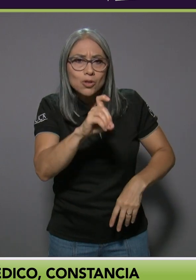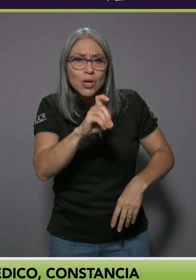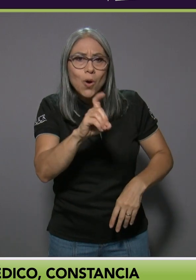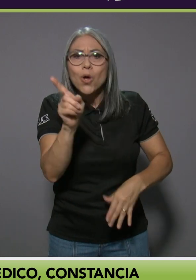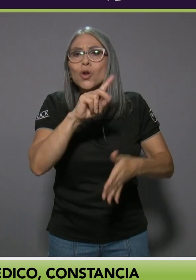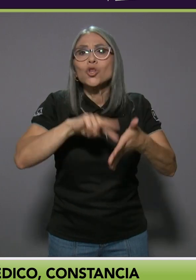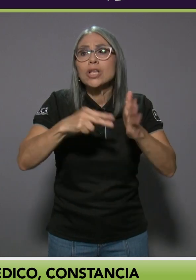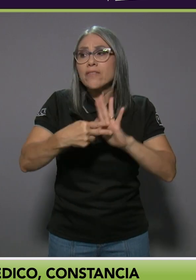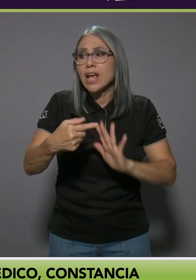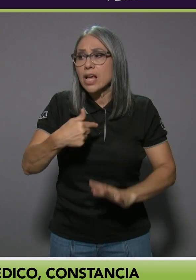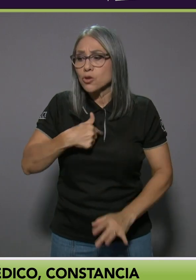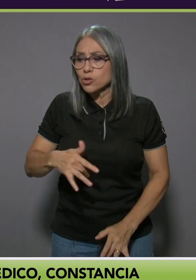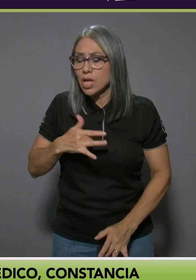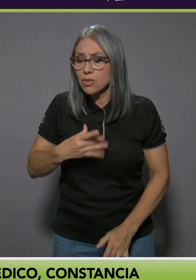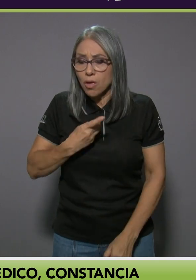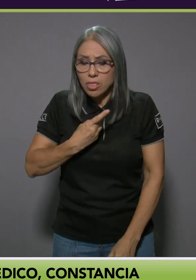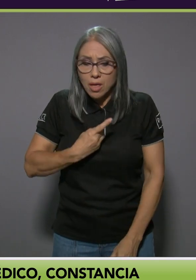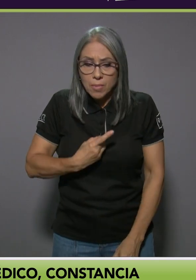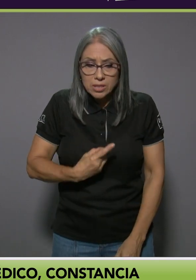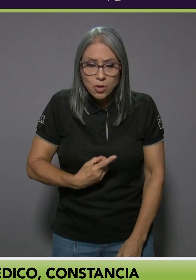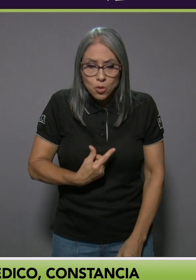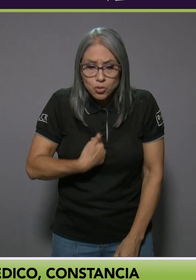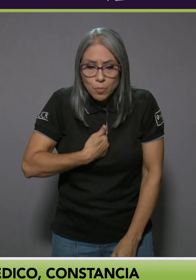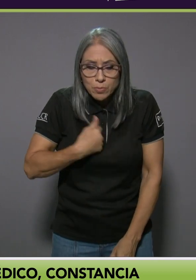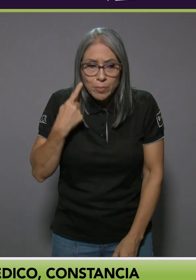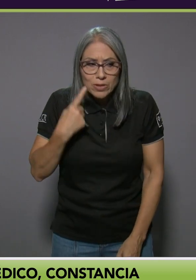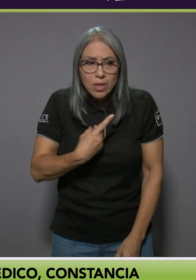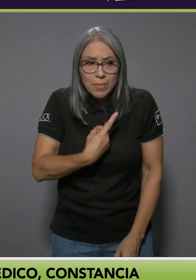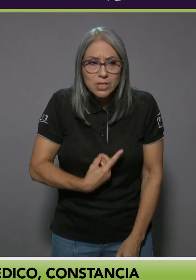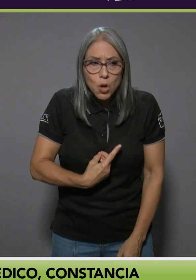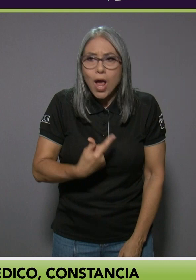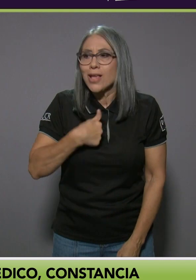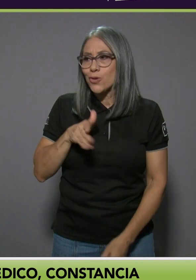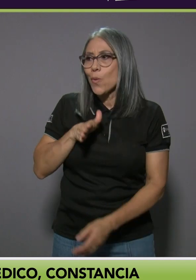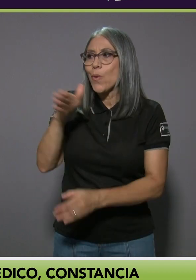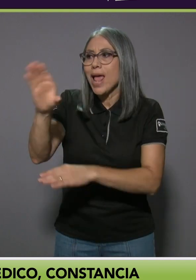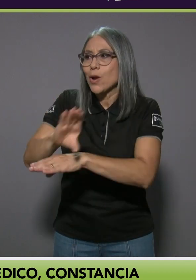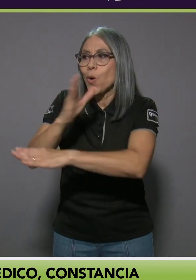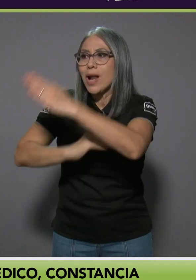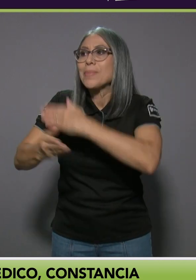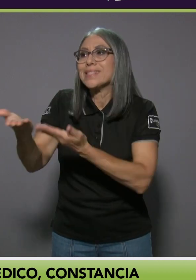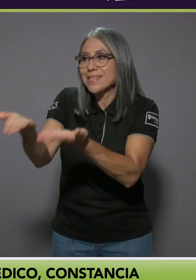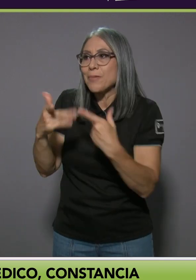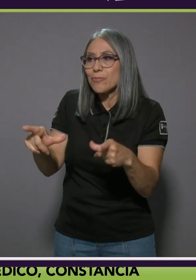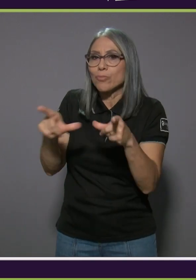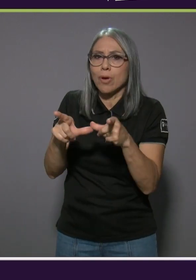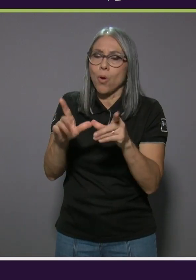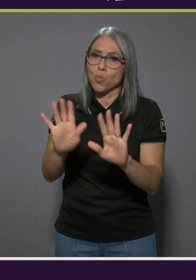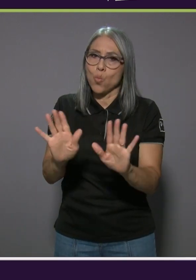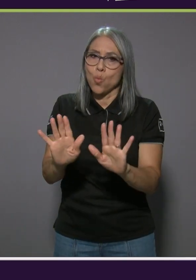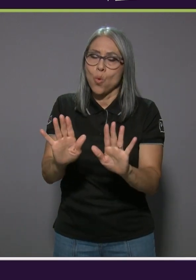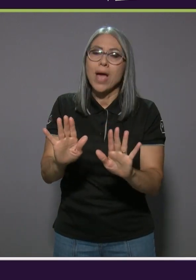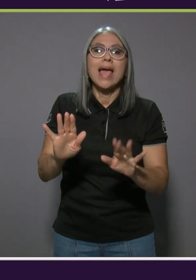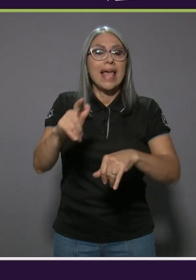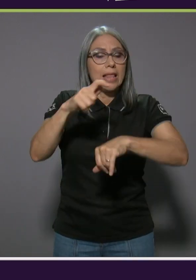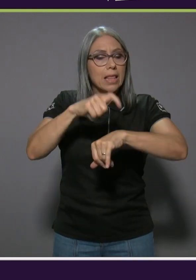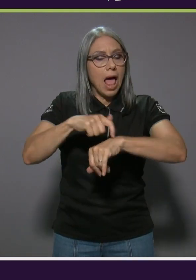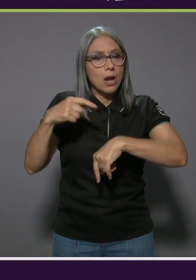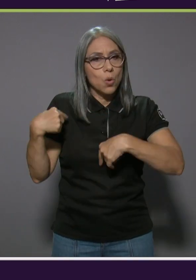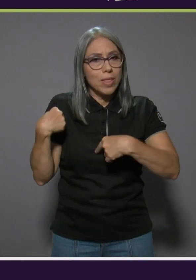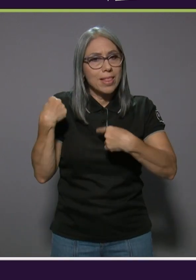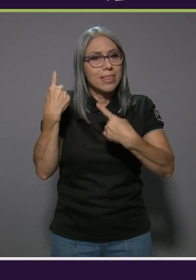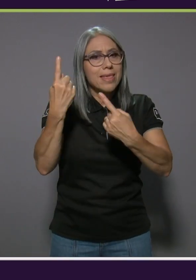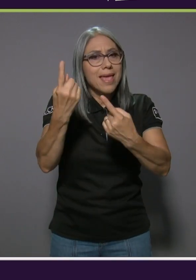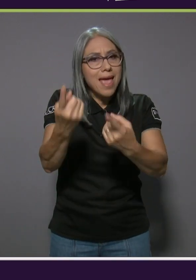una depresión, yo digo que tengo una depresión y por eso me van a ir a certificar. O sea, sí tiene que haber a lo largo del tiempo, por eso digo, no es una condición